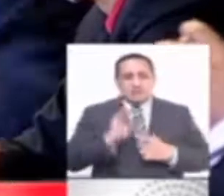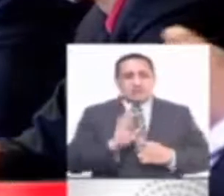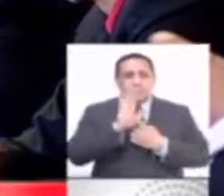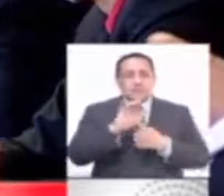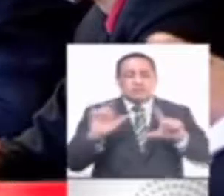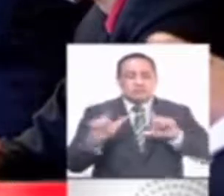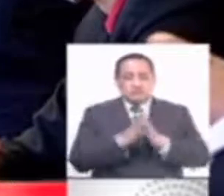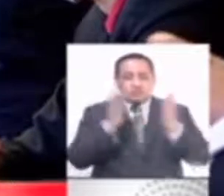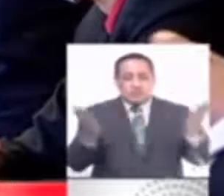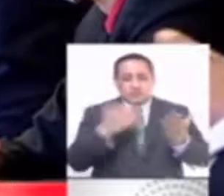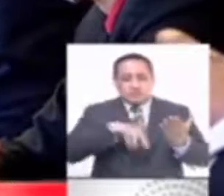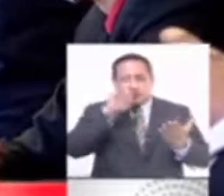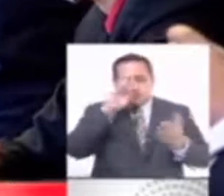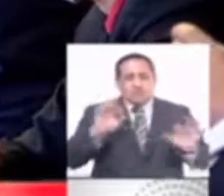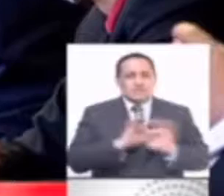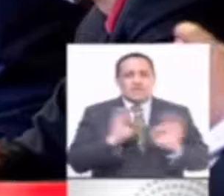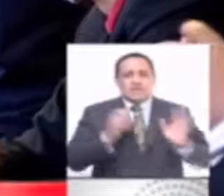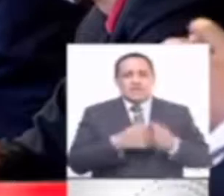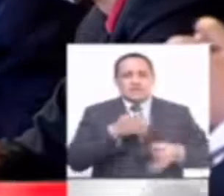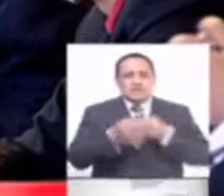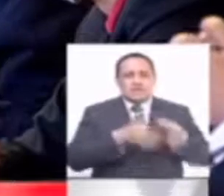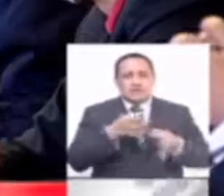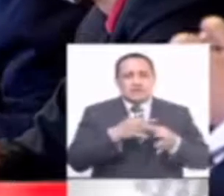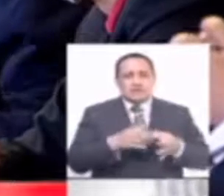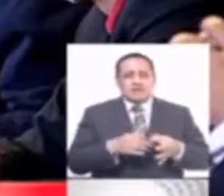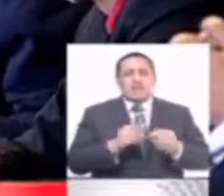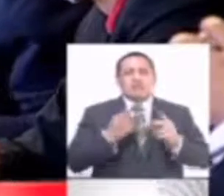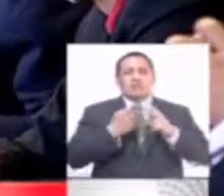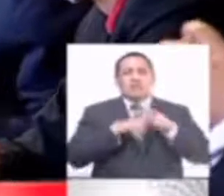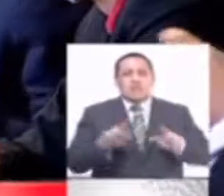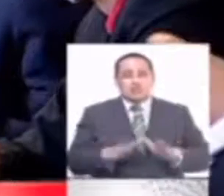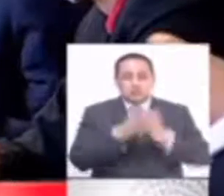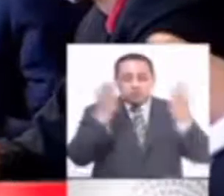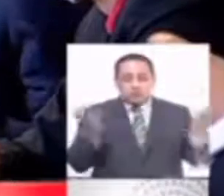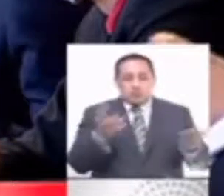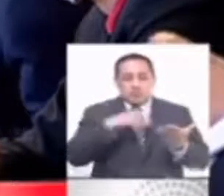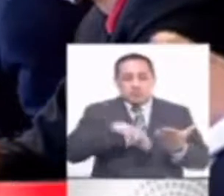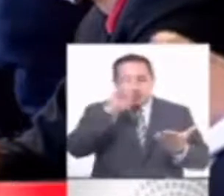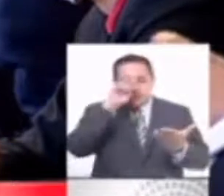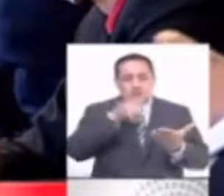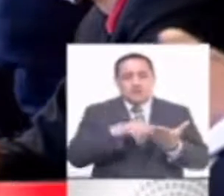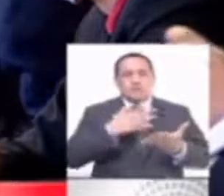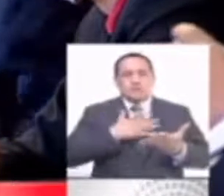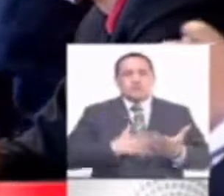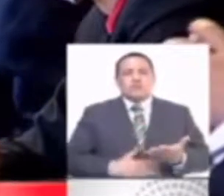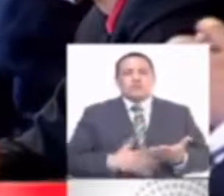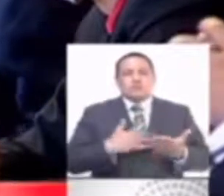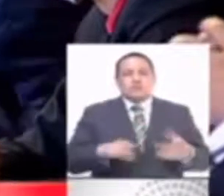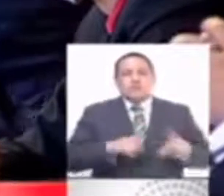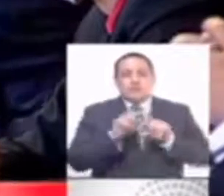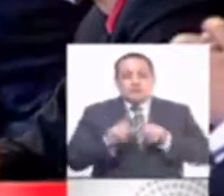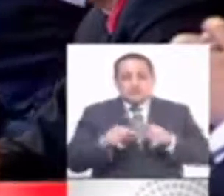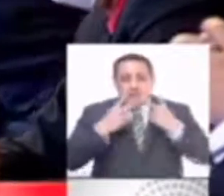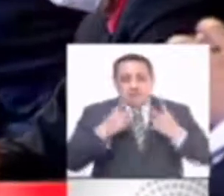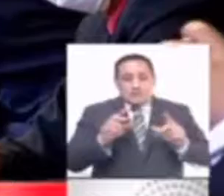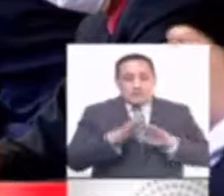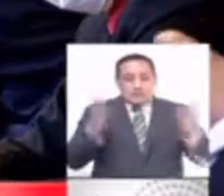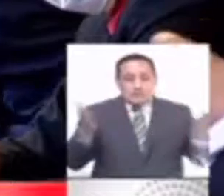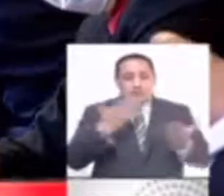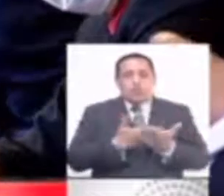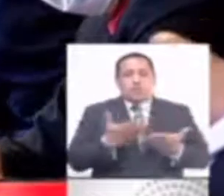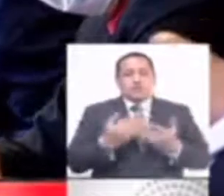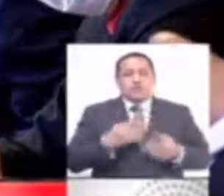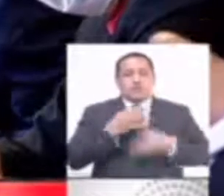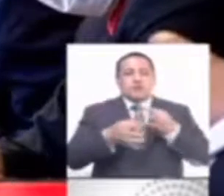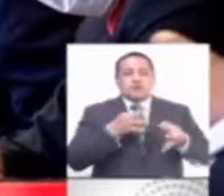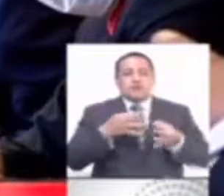salga el diario peruano, nadie puede decir que ha ascendido. Recién cuando sale el diario peruano uno puede respirar. Pero cuando no sale, es una